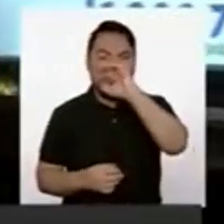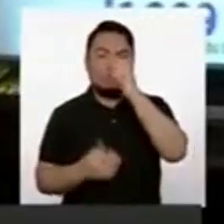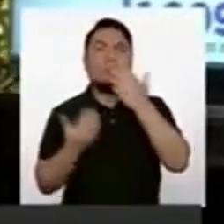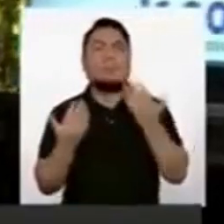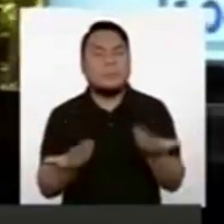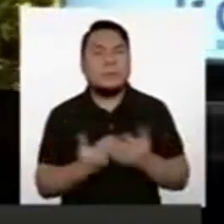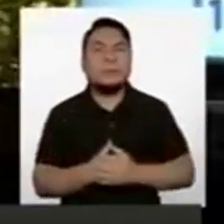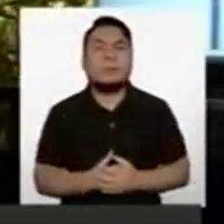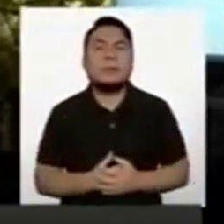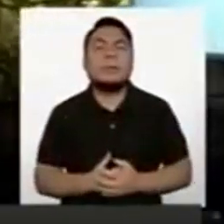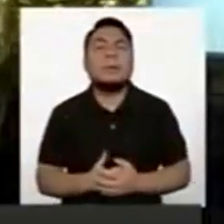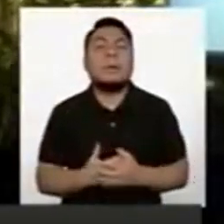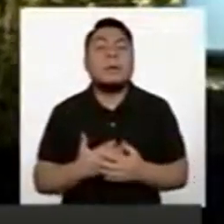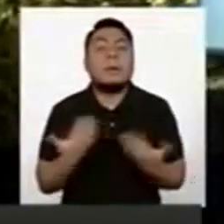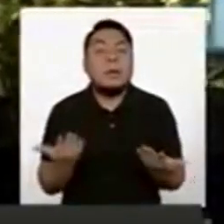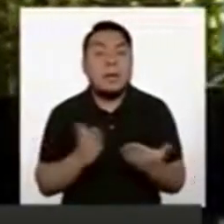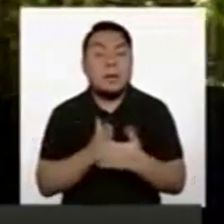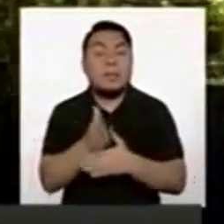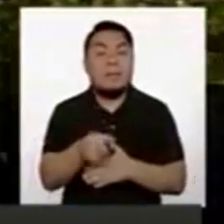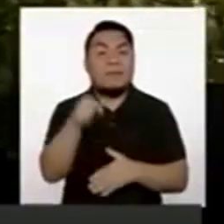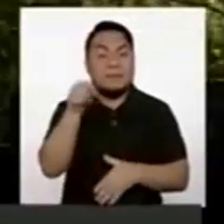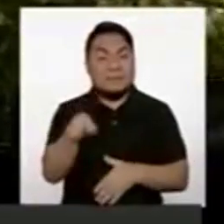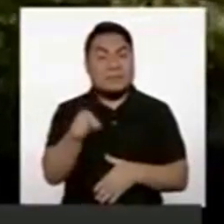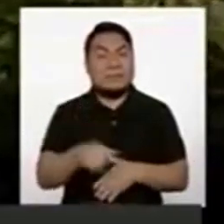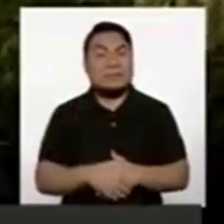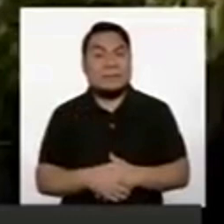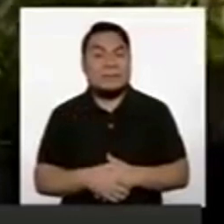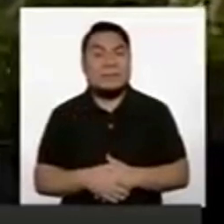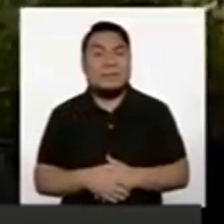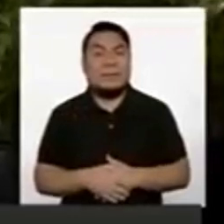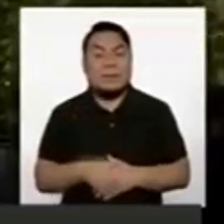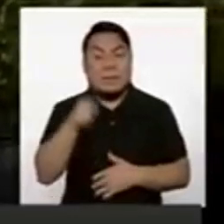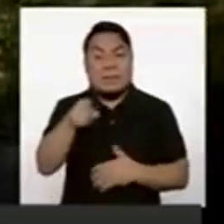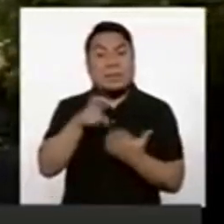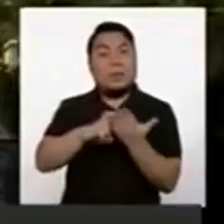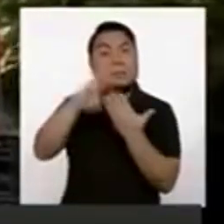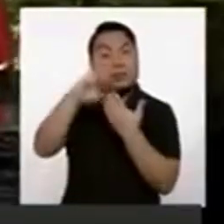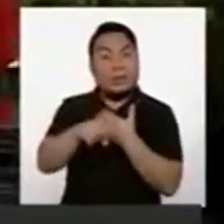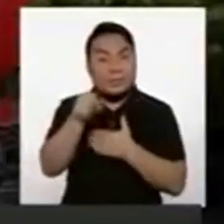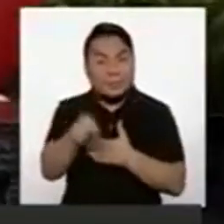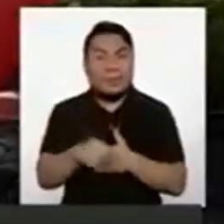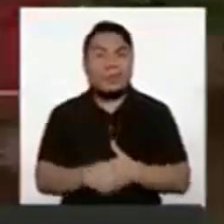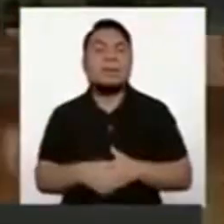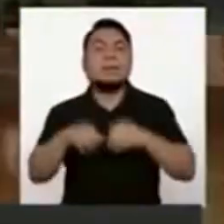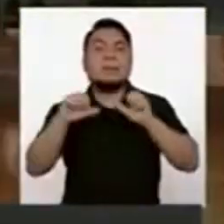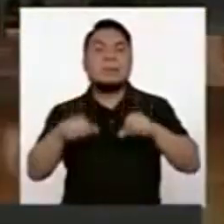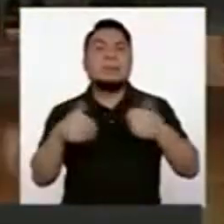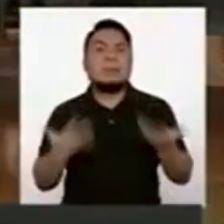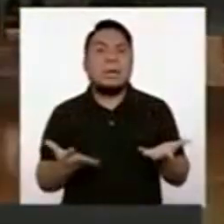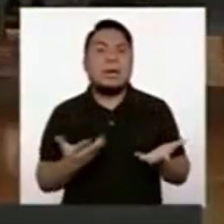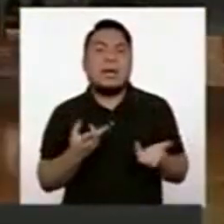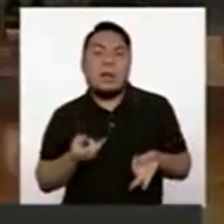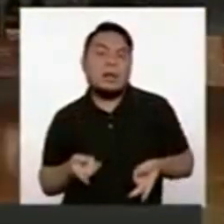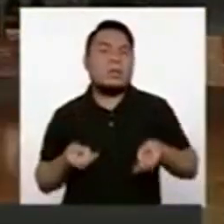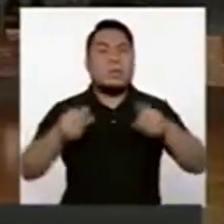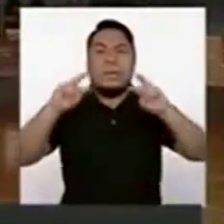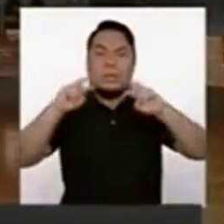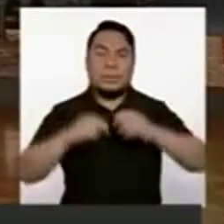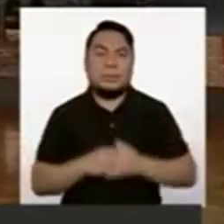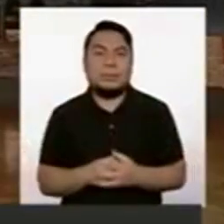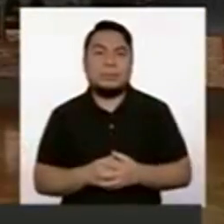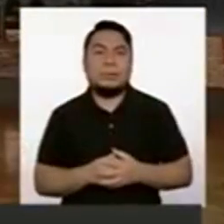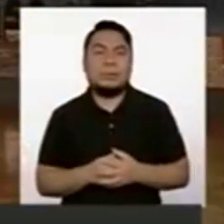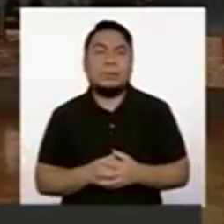Entonces, a través de este programa vamos a lograr